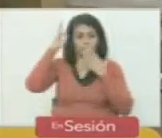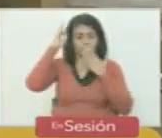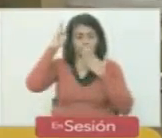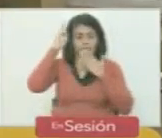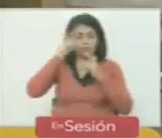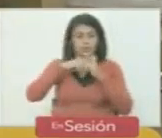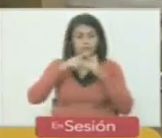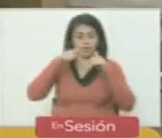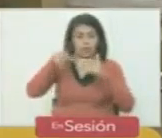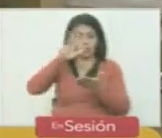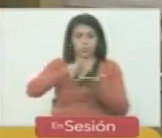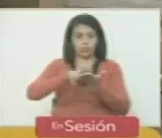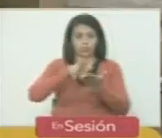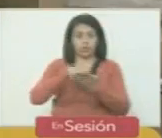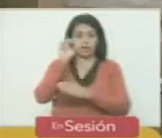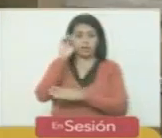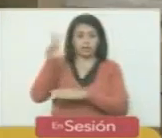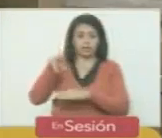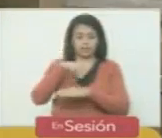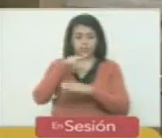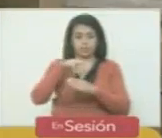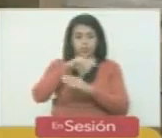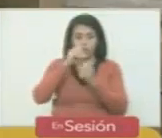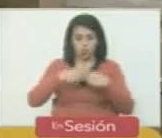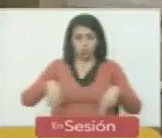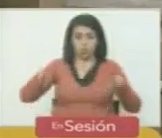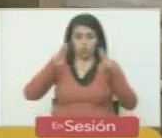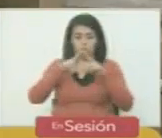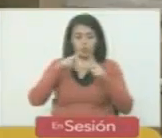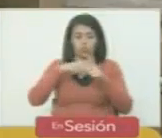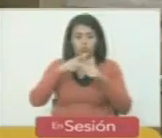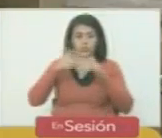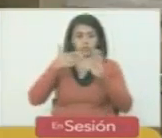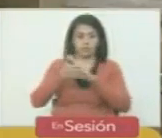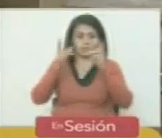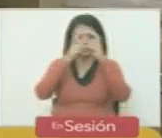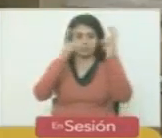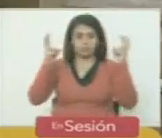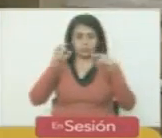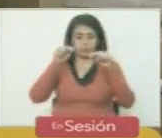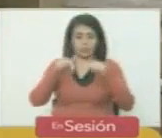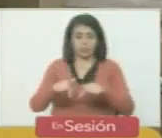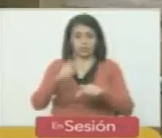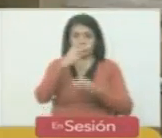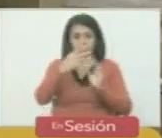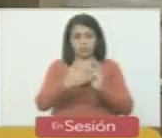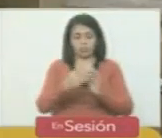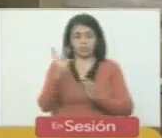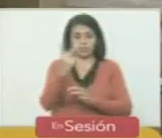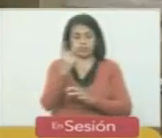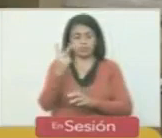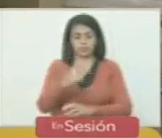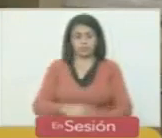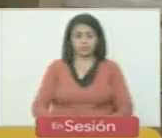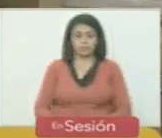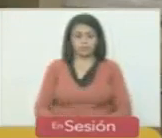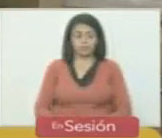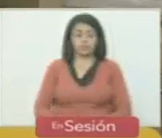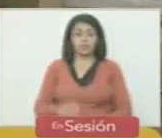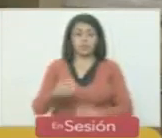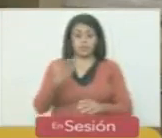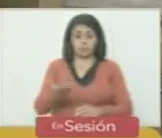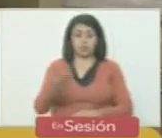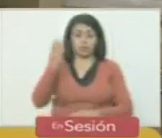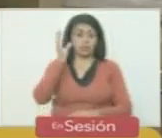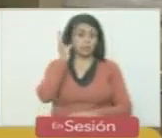Indígenas, aprobado por la Asamblea General de las Naciones Unidas, cuyo tema para este 2022 es el papel